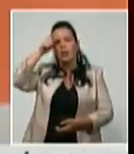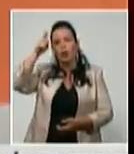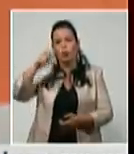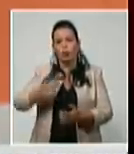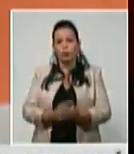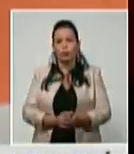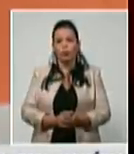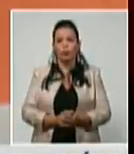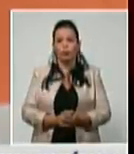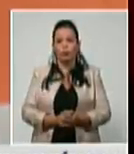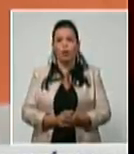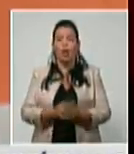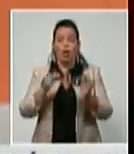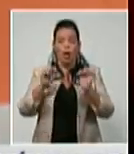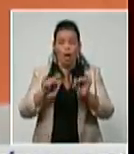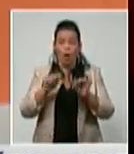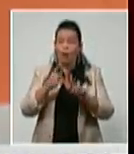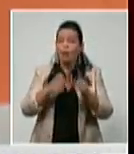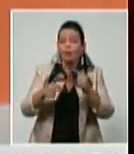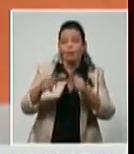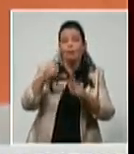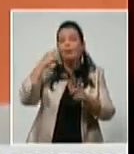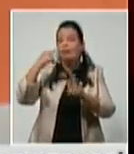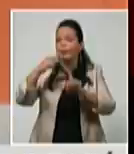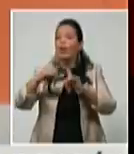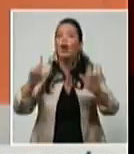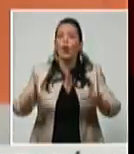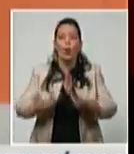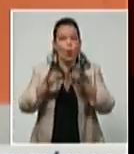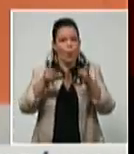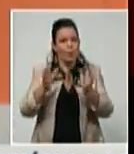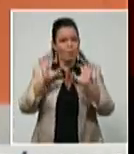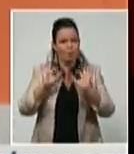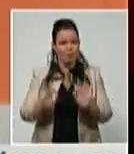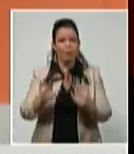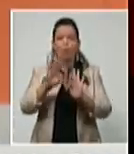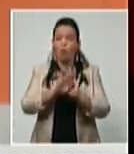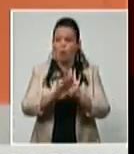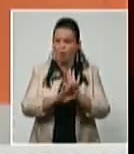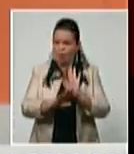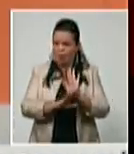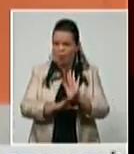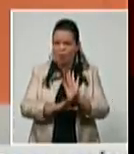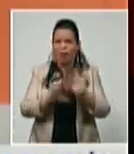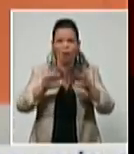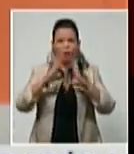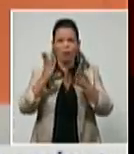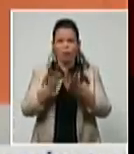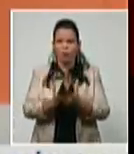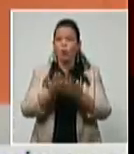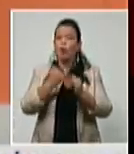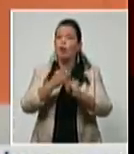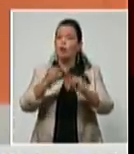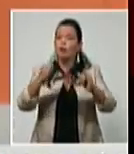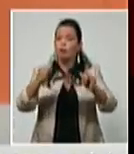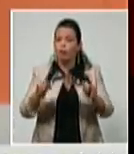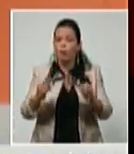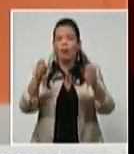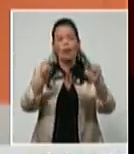lo primordial es cumplir con todas las medidas que se implantan en una cuarentena, principalmente el orden